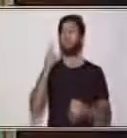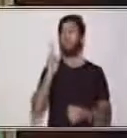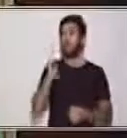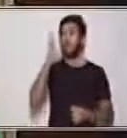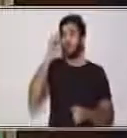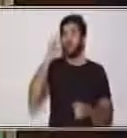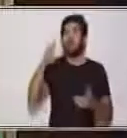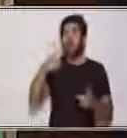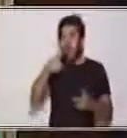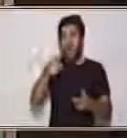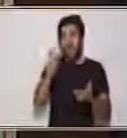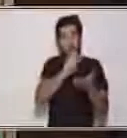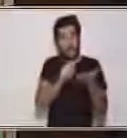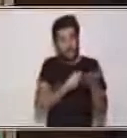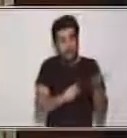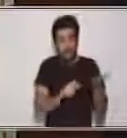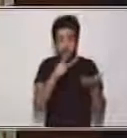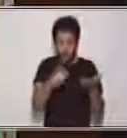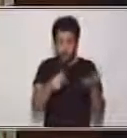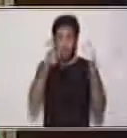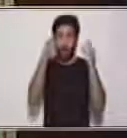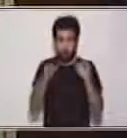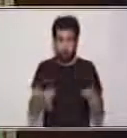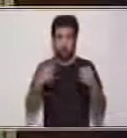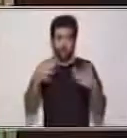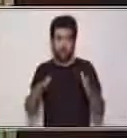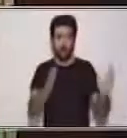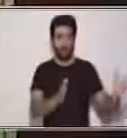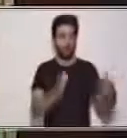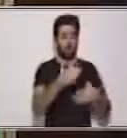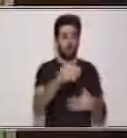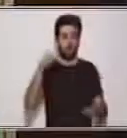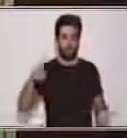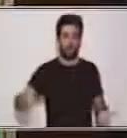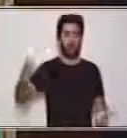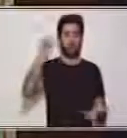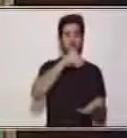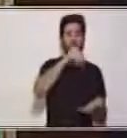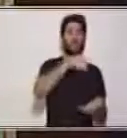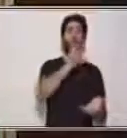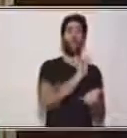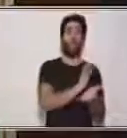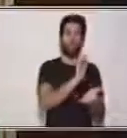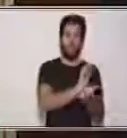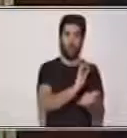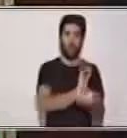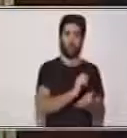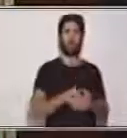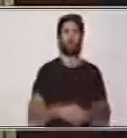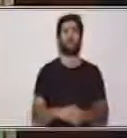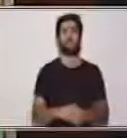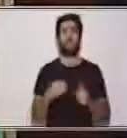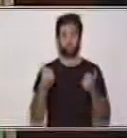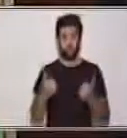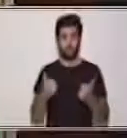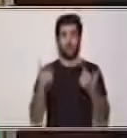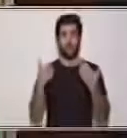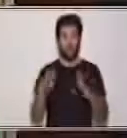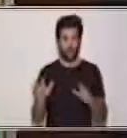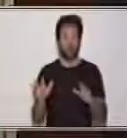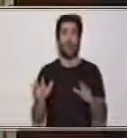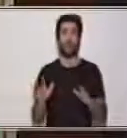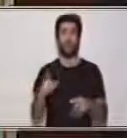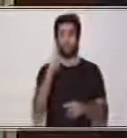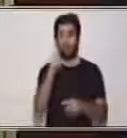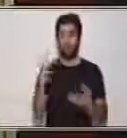favor, guardar tus ejercicios y tus trabajos en tu portafolio de Aprendo en Casa. Y pues con quienes estés en